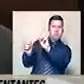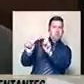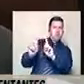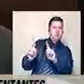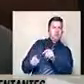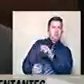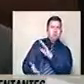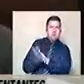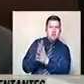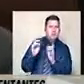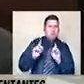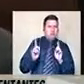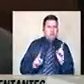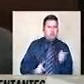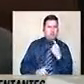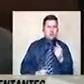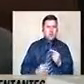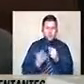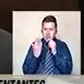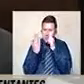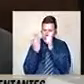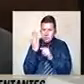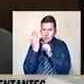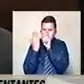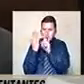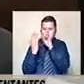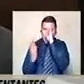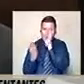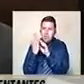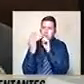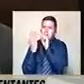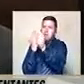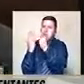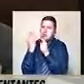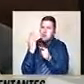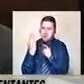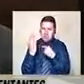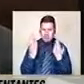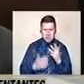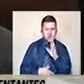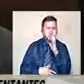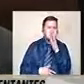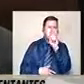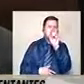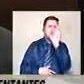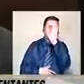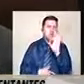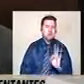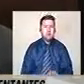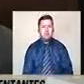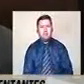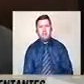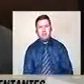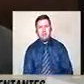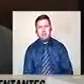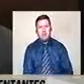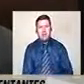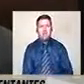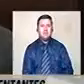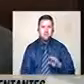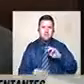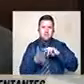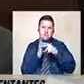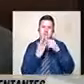acuerdo de paz una cifra que refleja el estado de la opinión pública y que no puede ser desconocida vale la pena